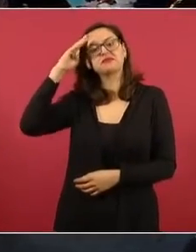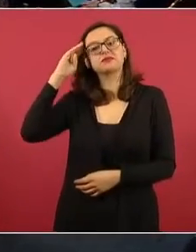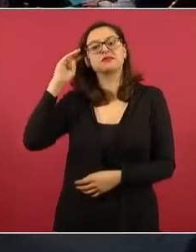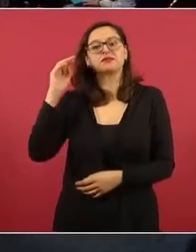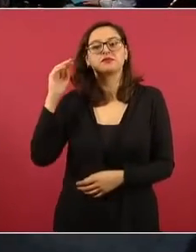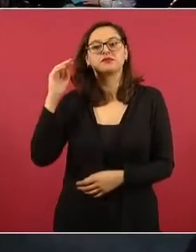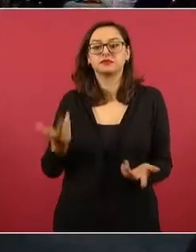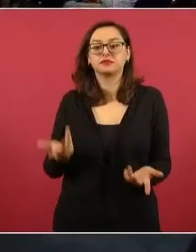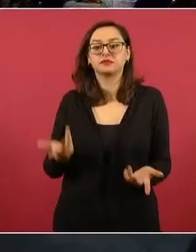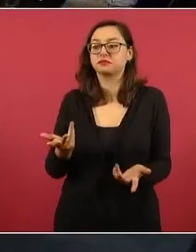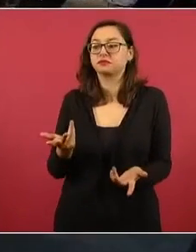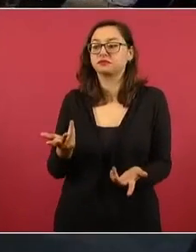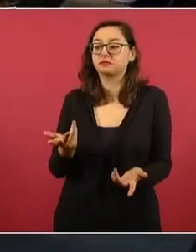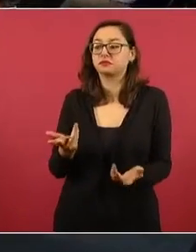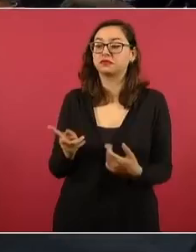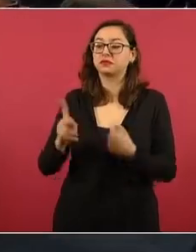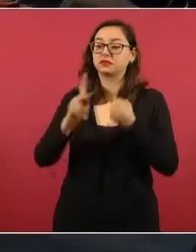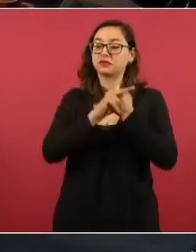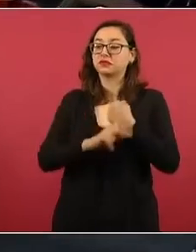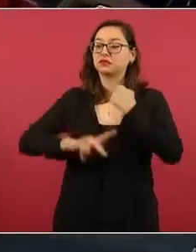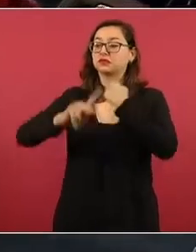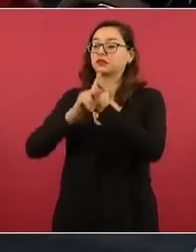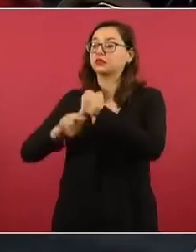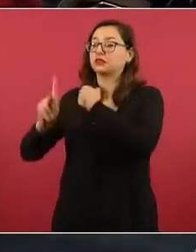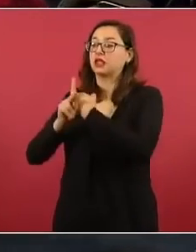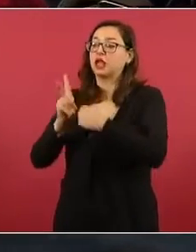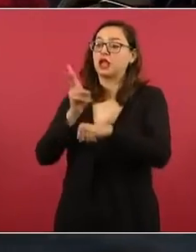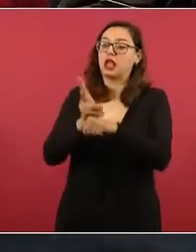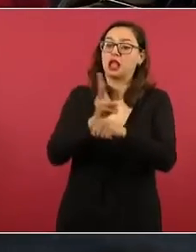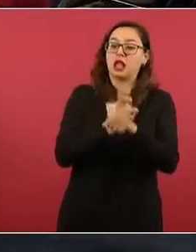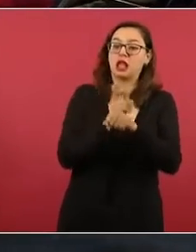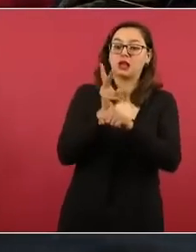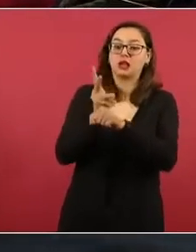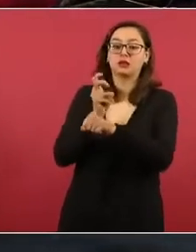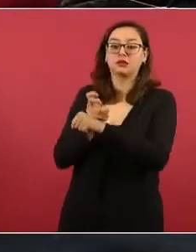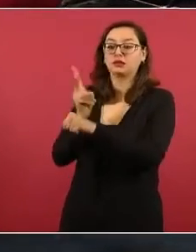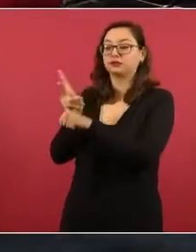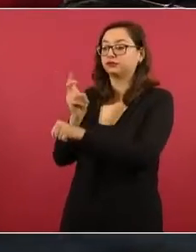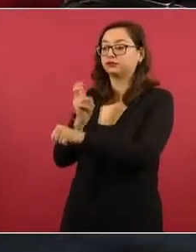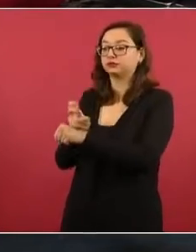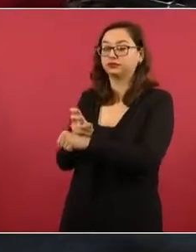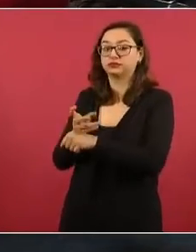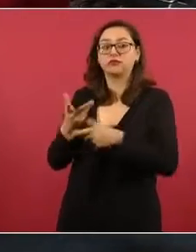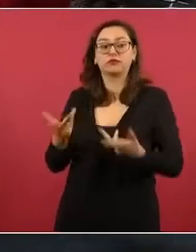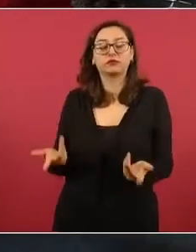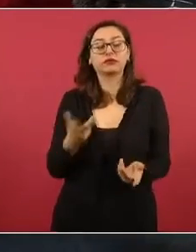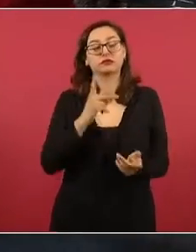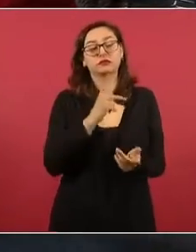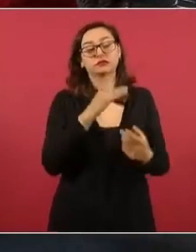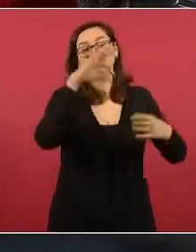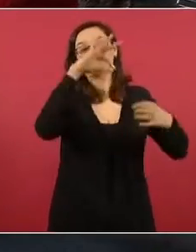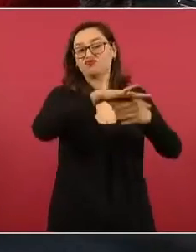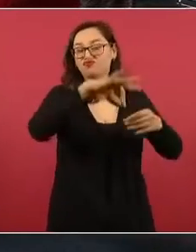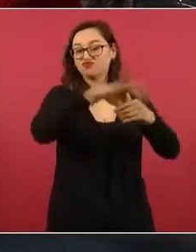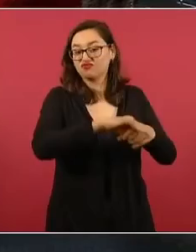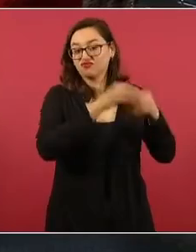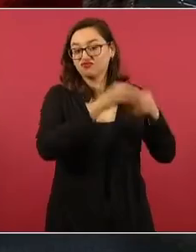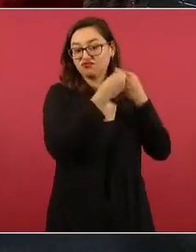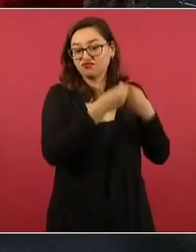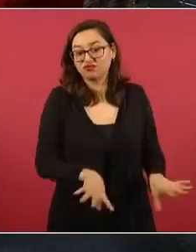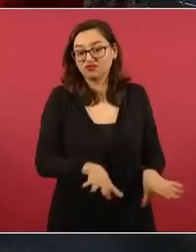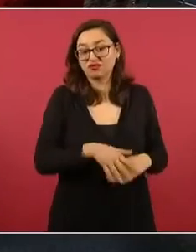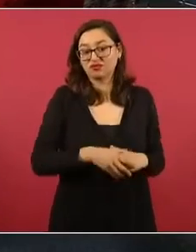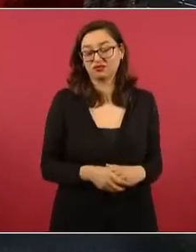invitan a todos los países de América van a perder votos, que se va